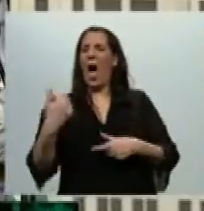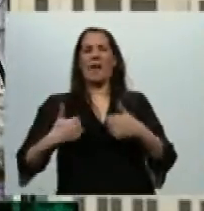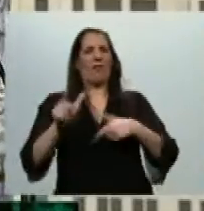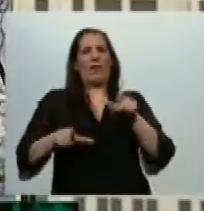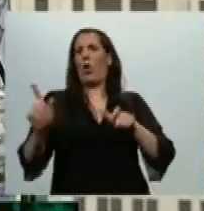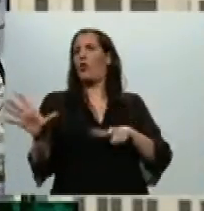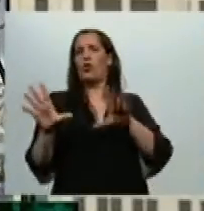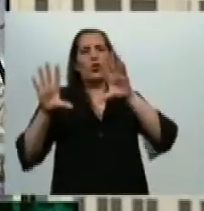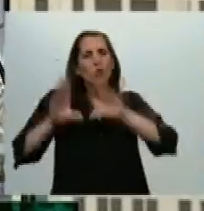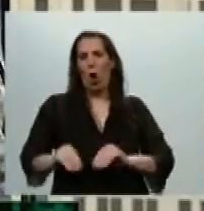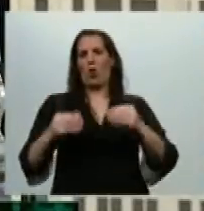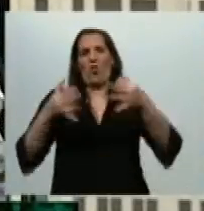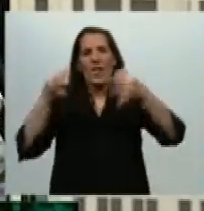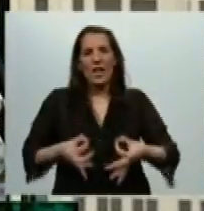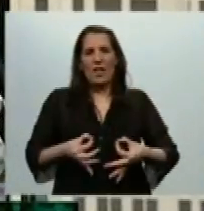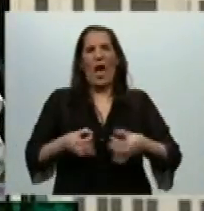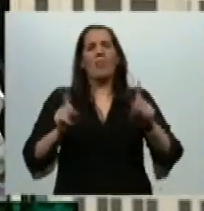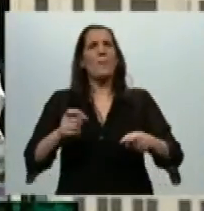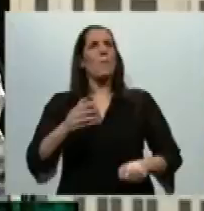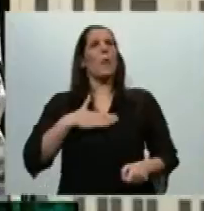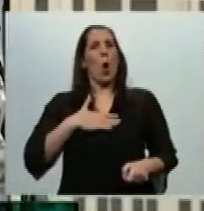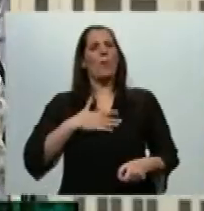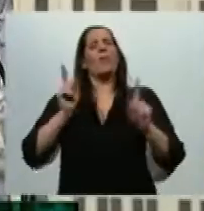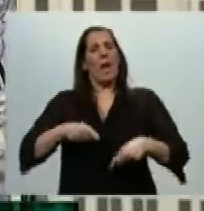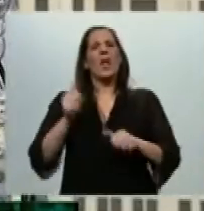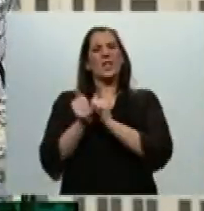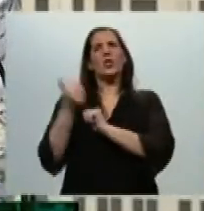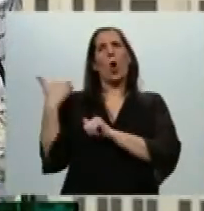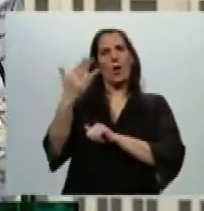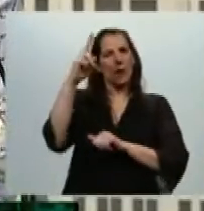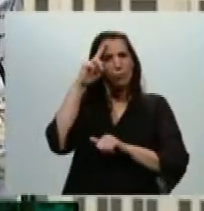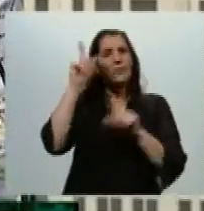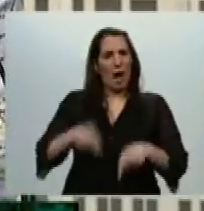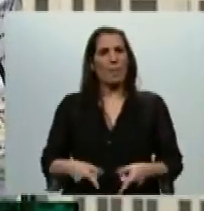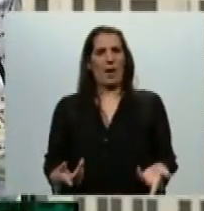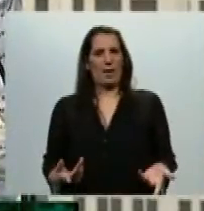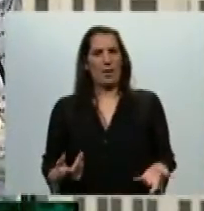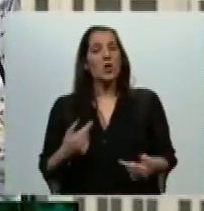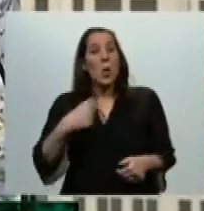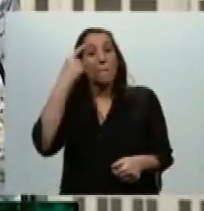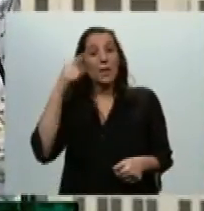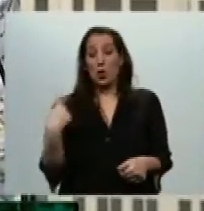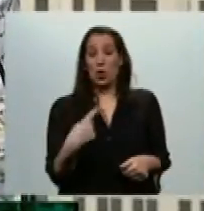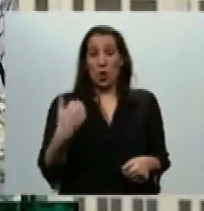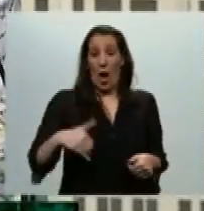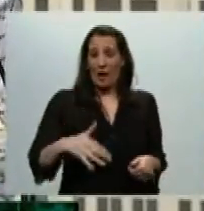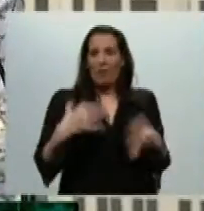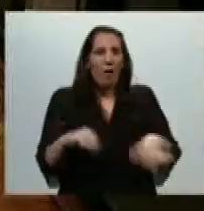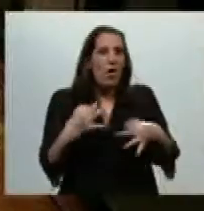propia también, por la historia, y porque creo que los argentinos nos merecemos tener buenos